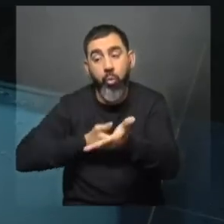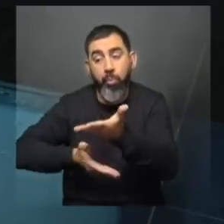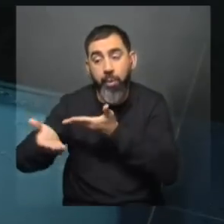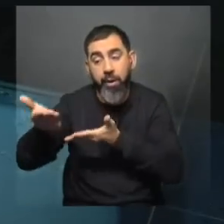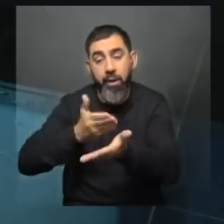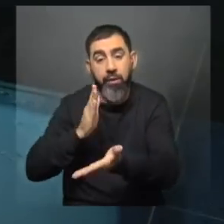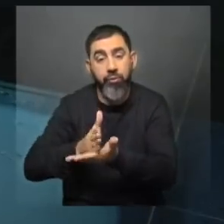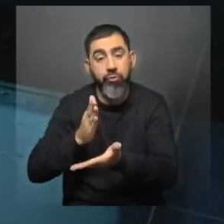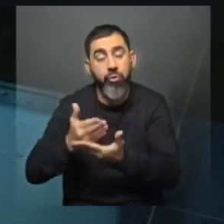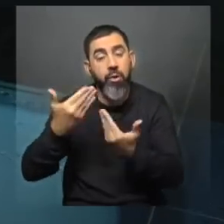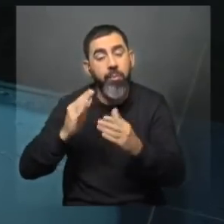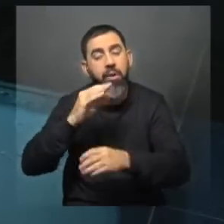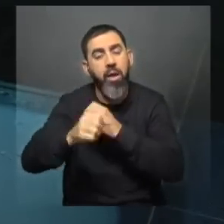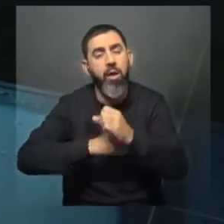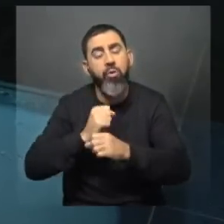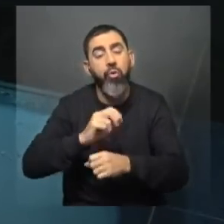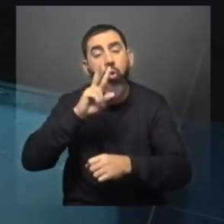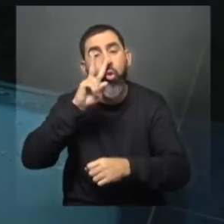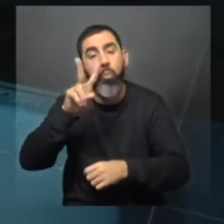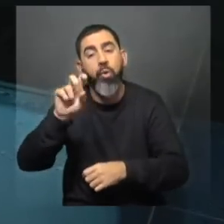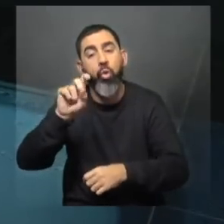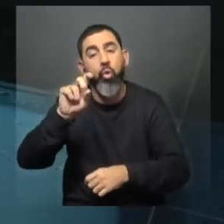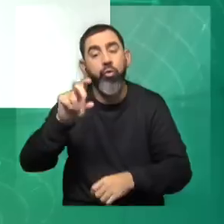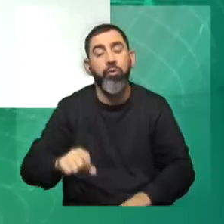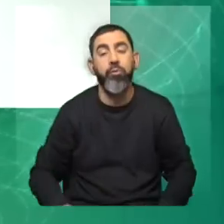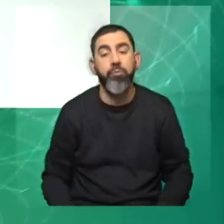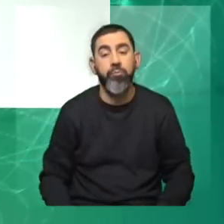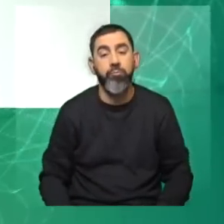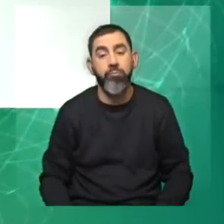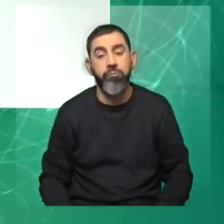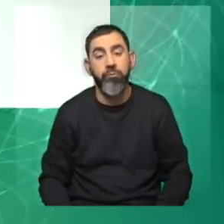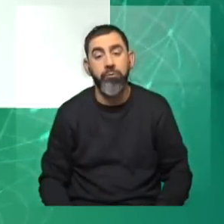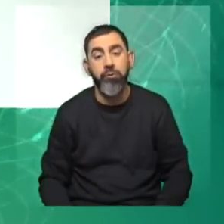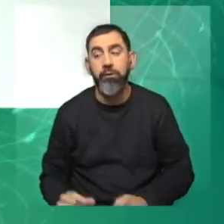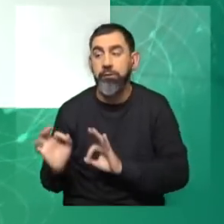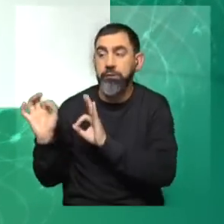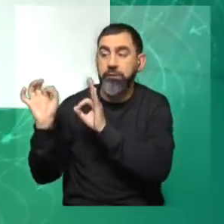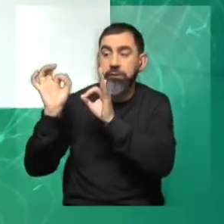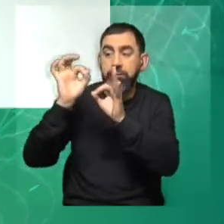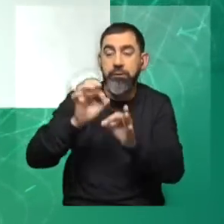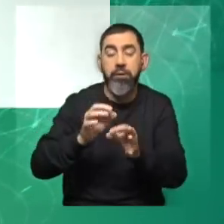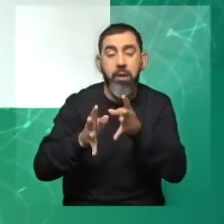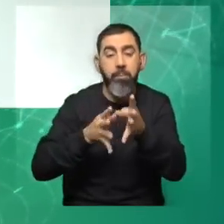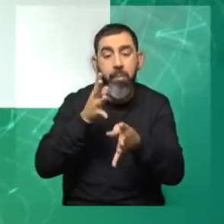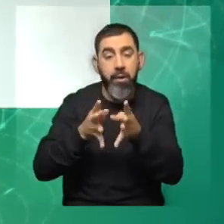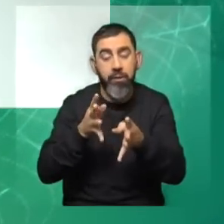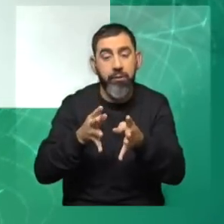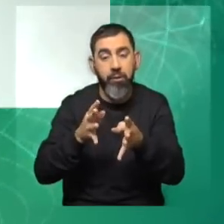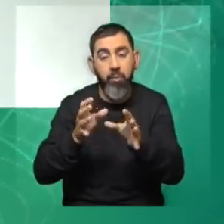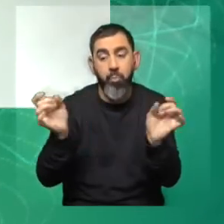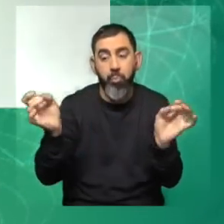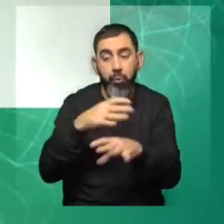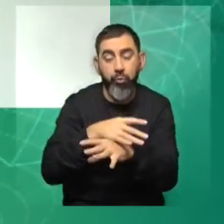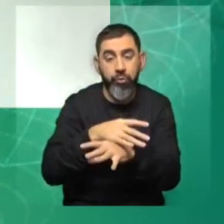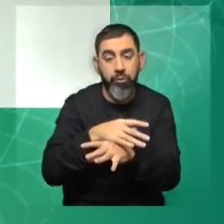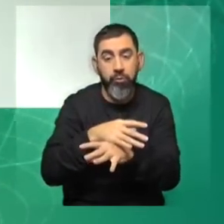iniciado en el año 2012 lo que llega es una planta que está Armada